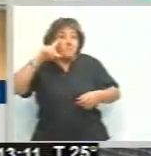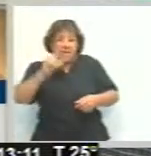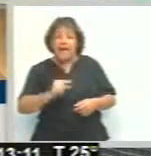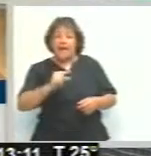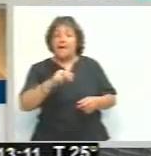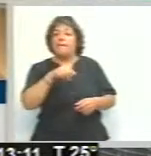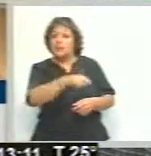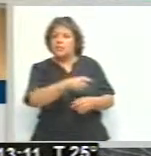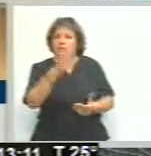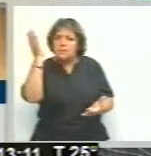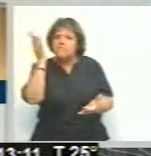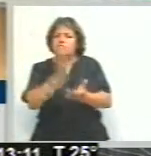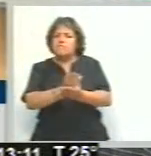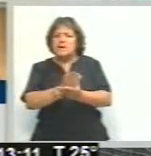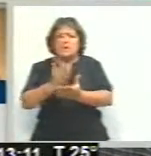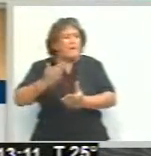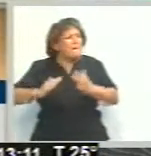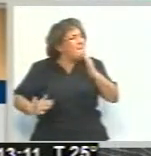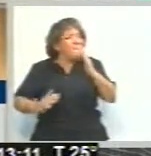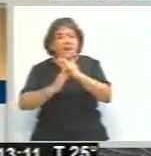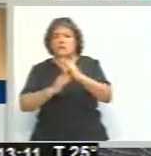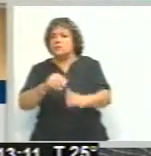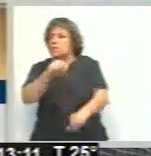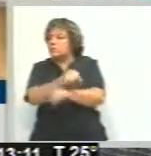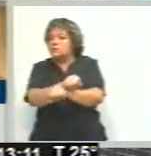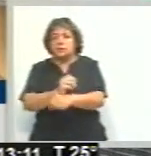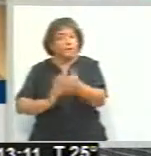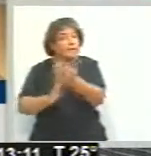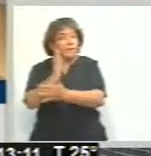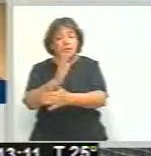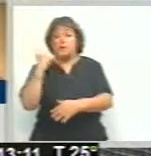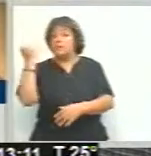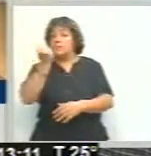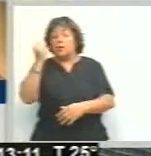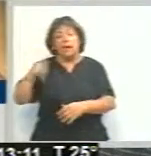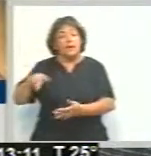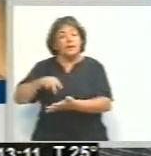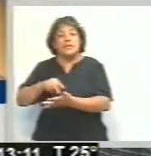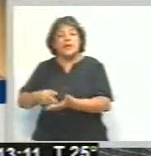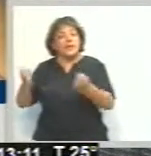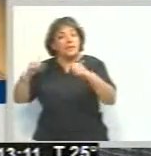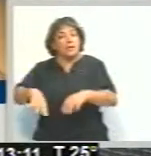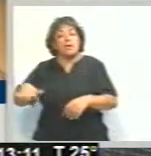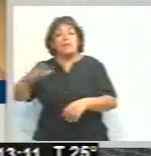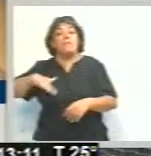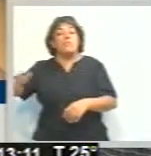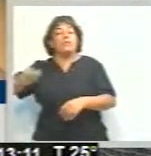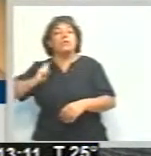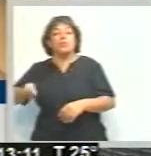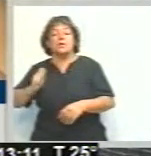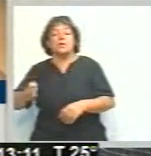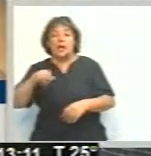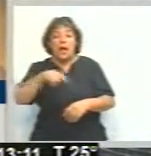lleva la pena máxima de prisión perpetua. Y bueno, es importante que en la provincia se empiecen a aplicar en el Poder Judicial este tipo de normas